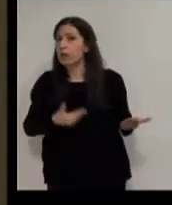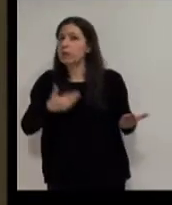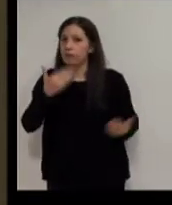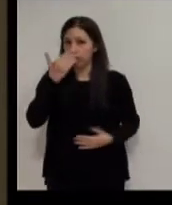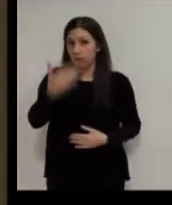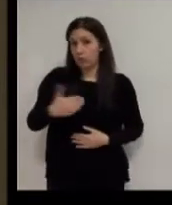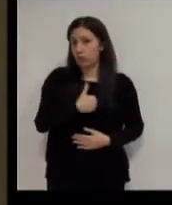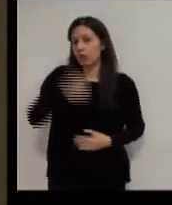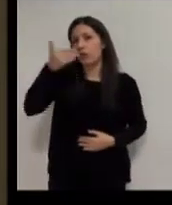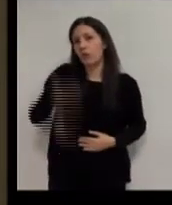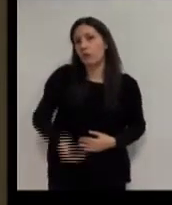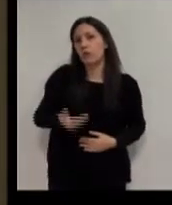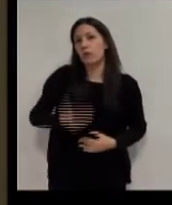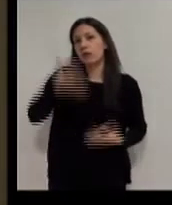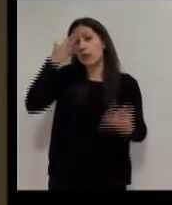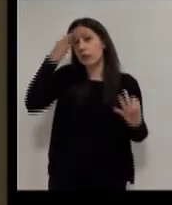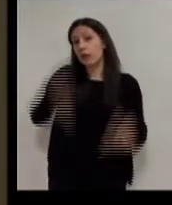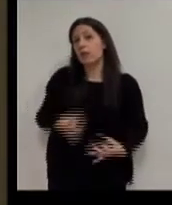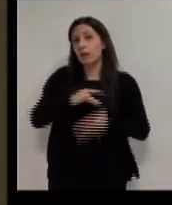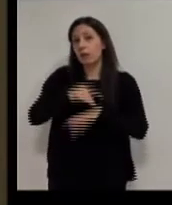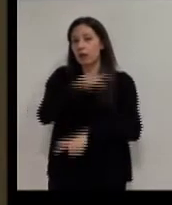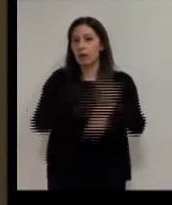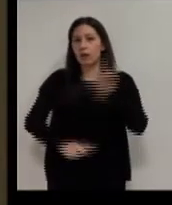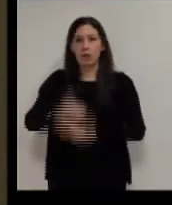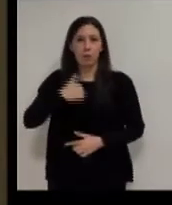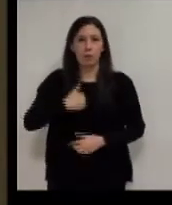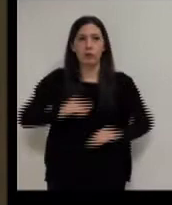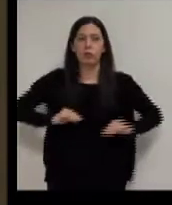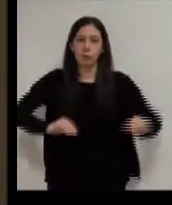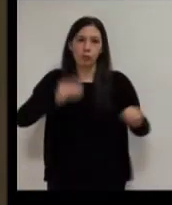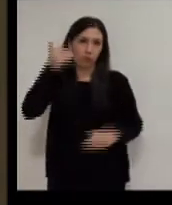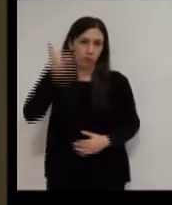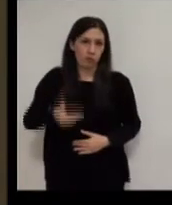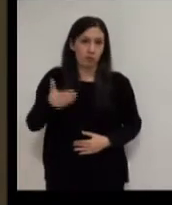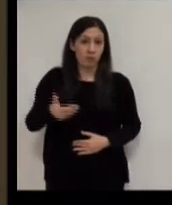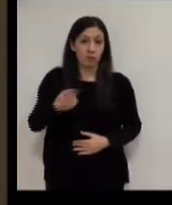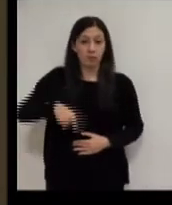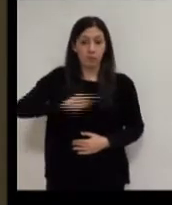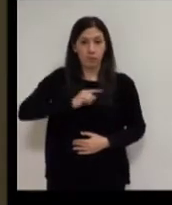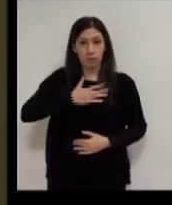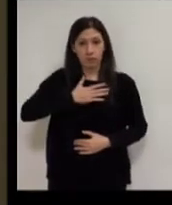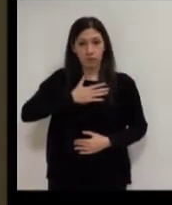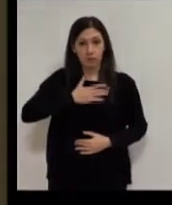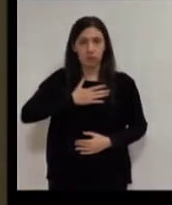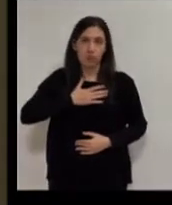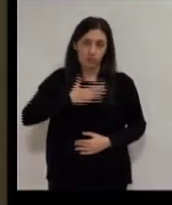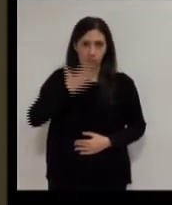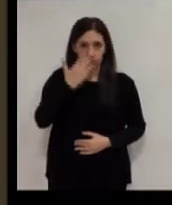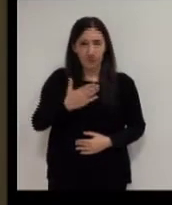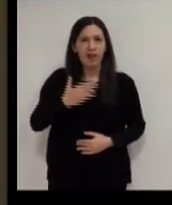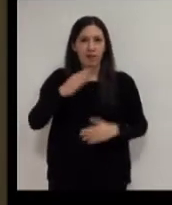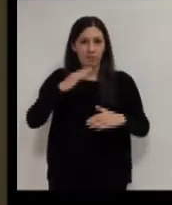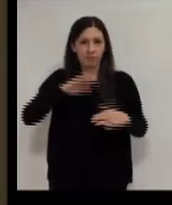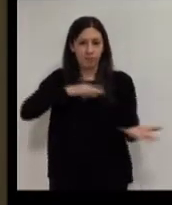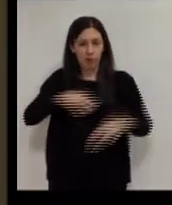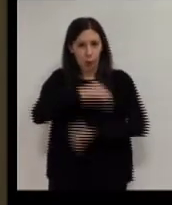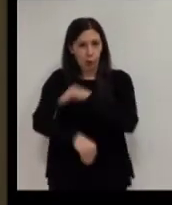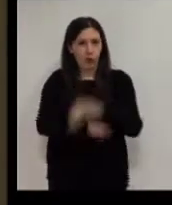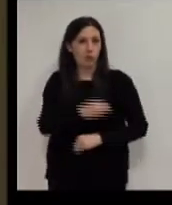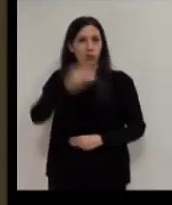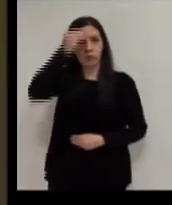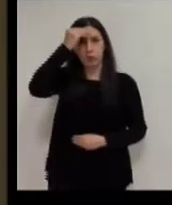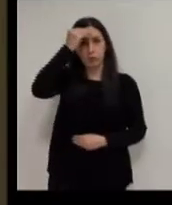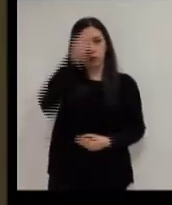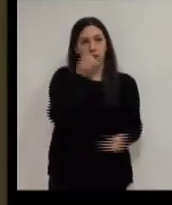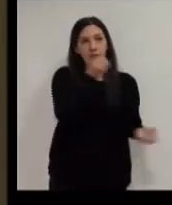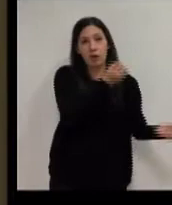fundamental. Y aquí creo que las agencias de viajes tienen un papel muy importante. Desde luego nosotros sí que lo hacemos. Entendemos que la información